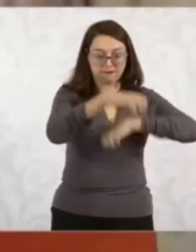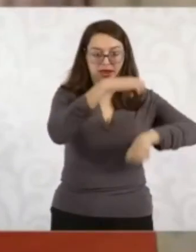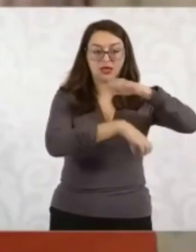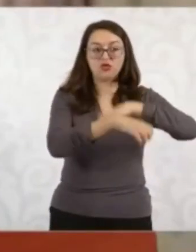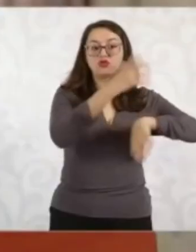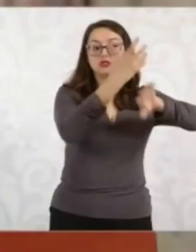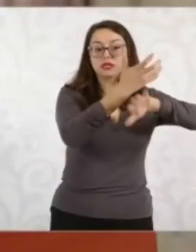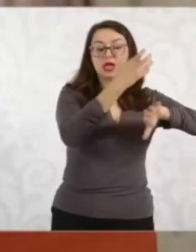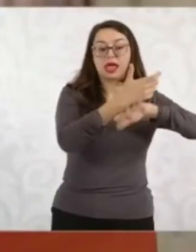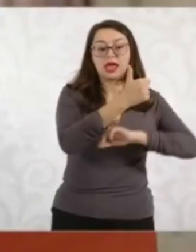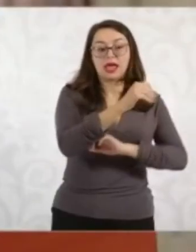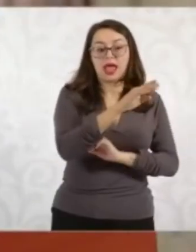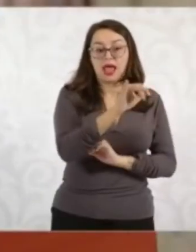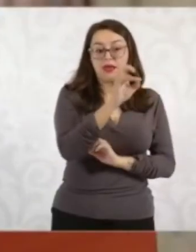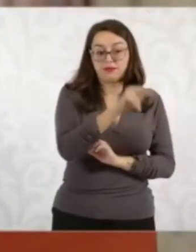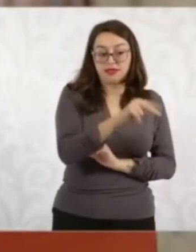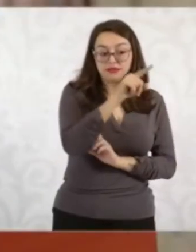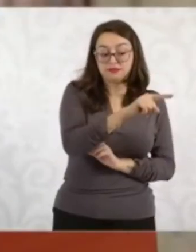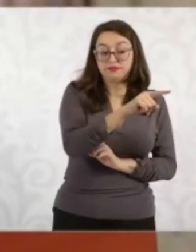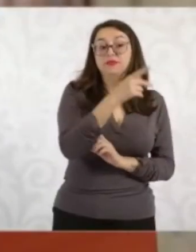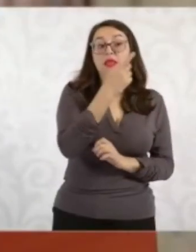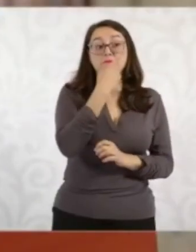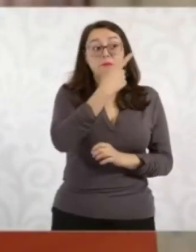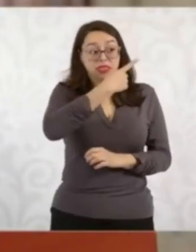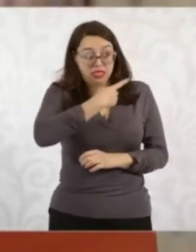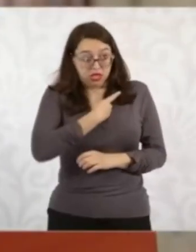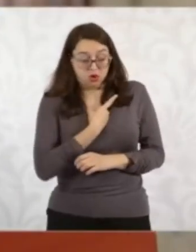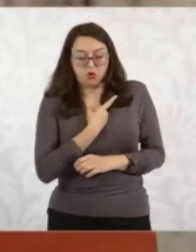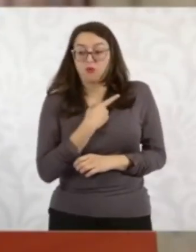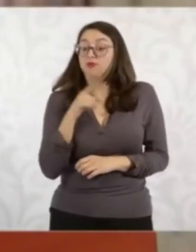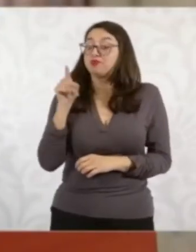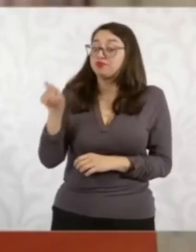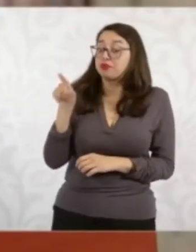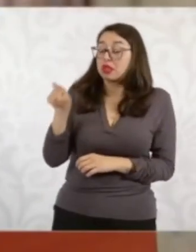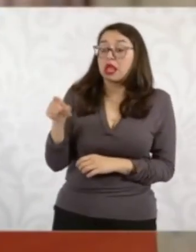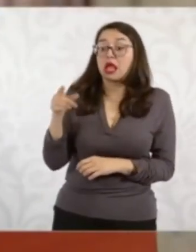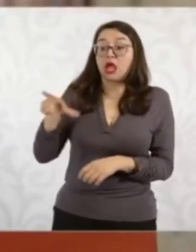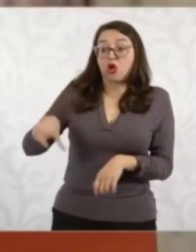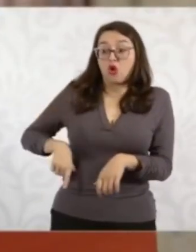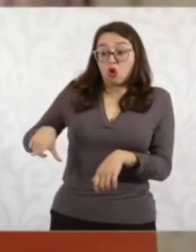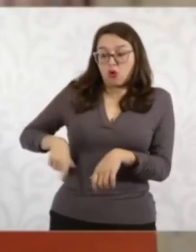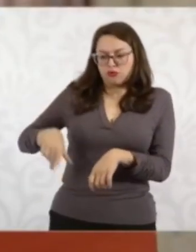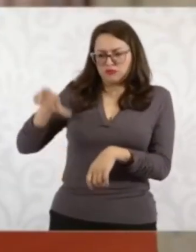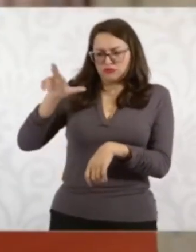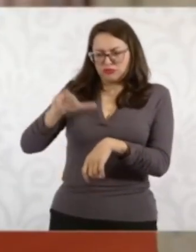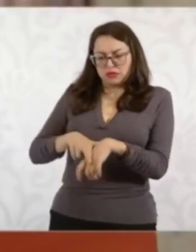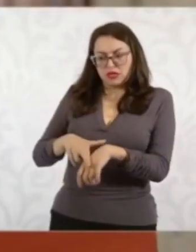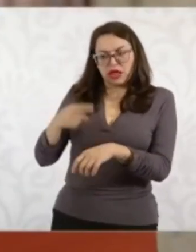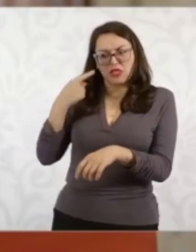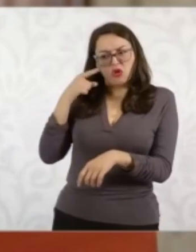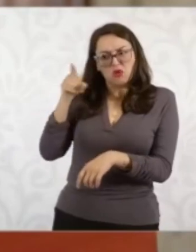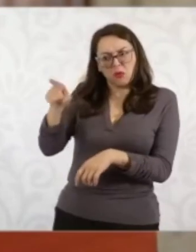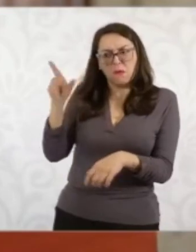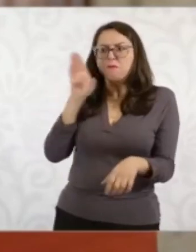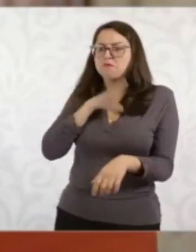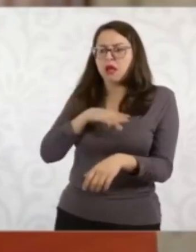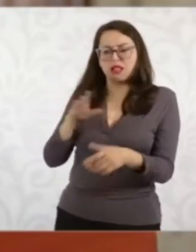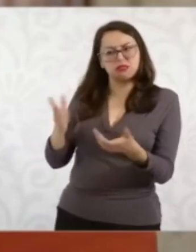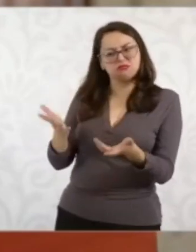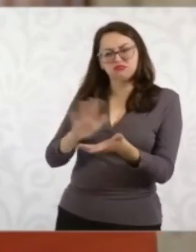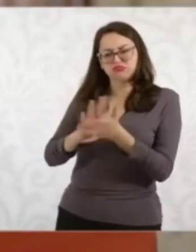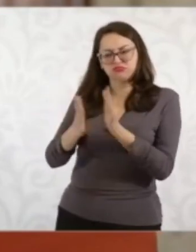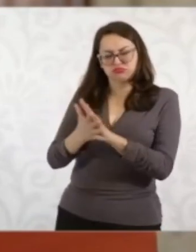fue el de Jalisco, Enrique Álvarez del Castillo. Al escuchar su nombre en dicha lista, me pareció que las afirmaciones del